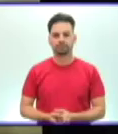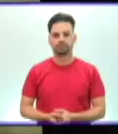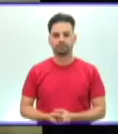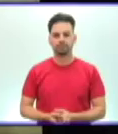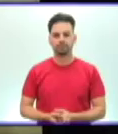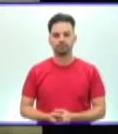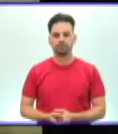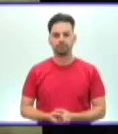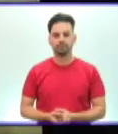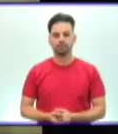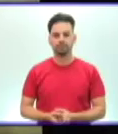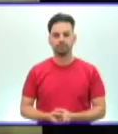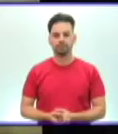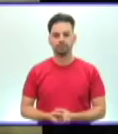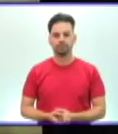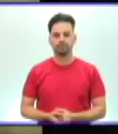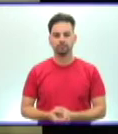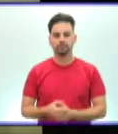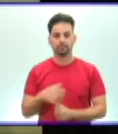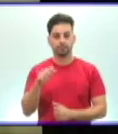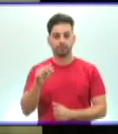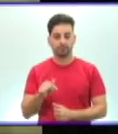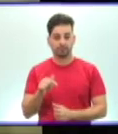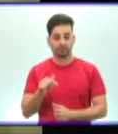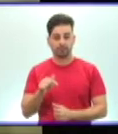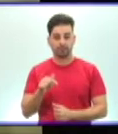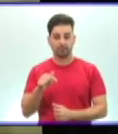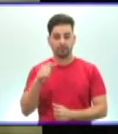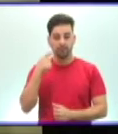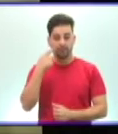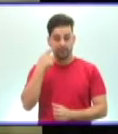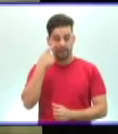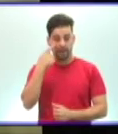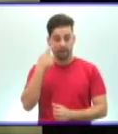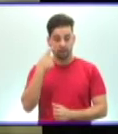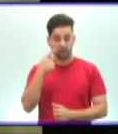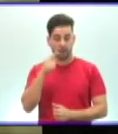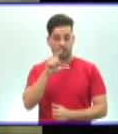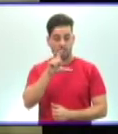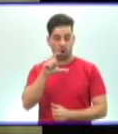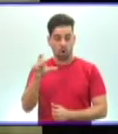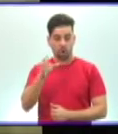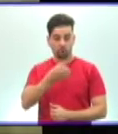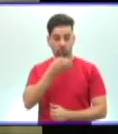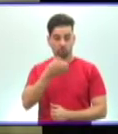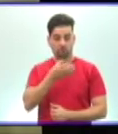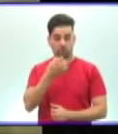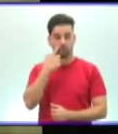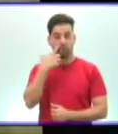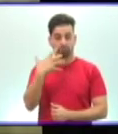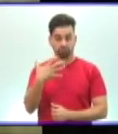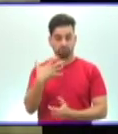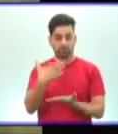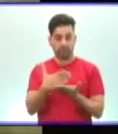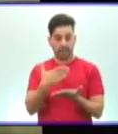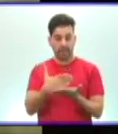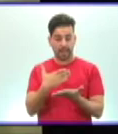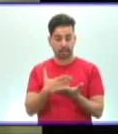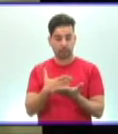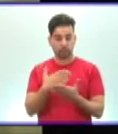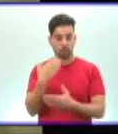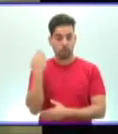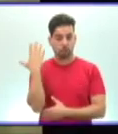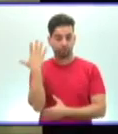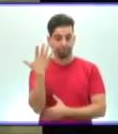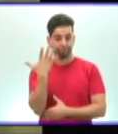Aprendido ya y recordado este concepto imprescindible para el estudio de la naturaleza, de los fenómenos y procesos que suceden en